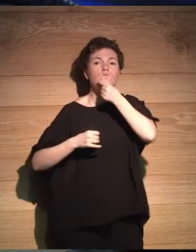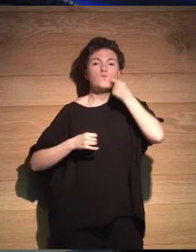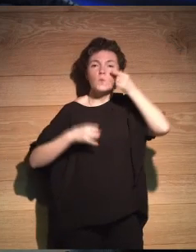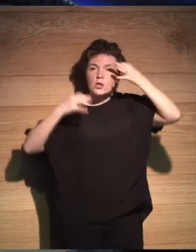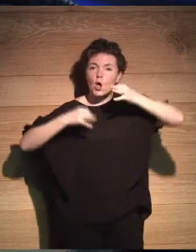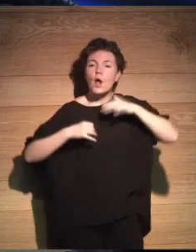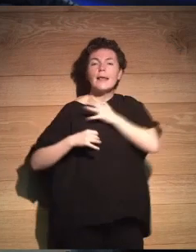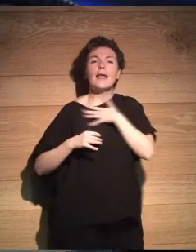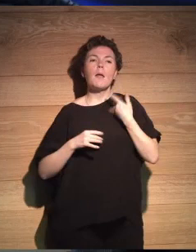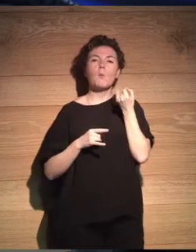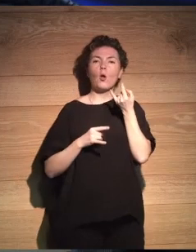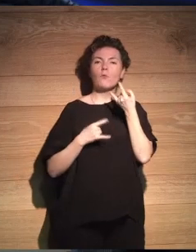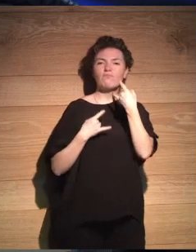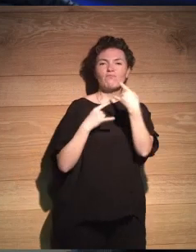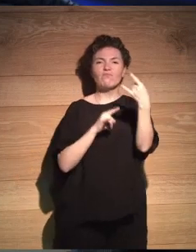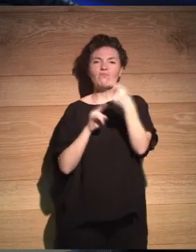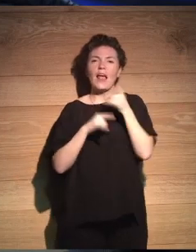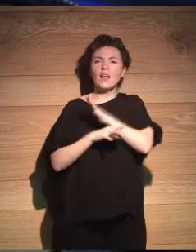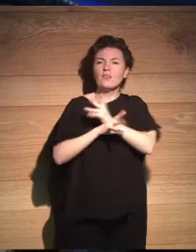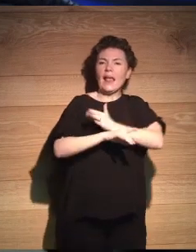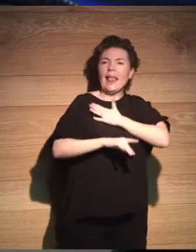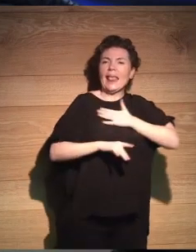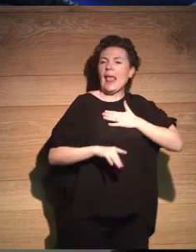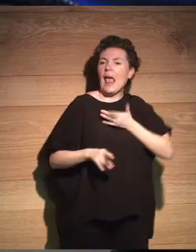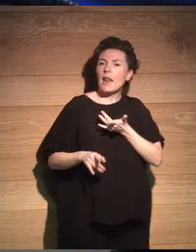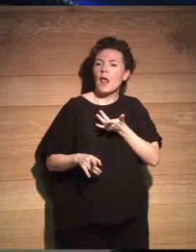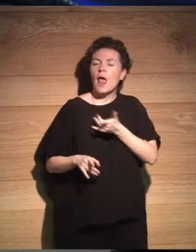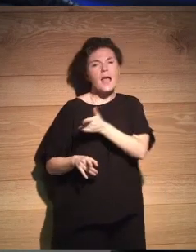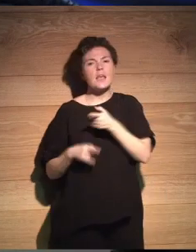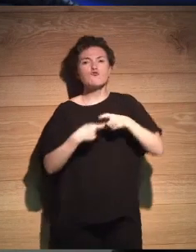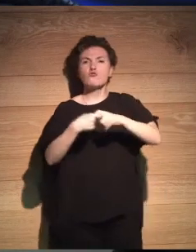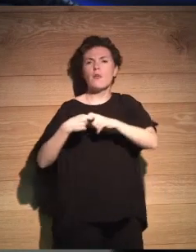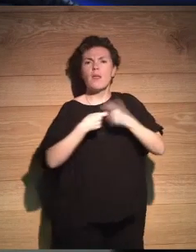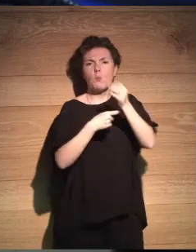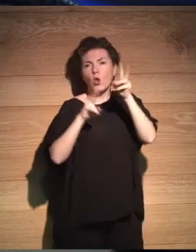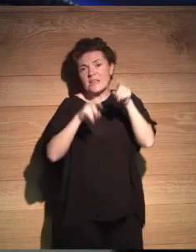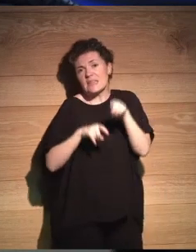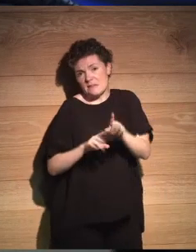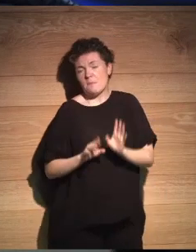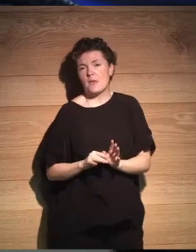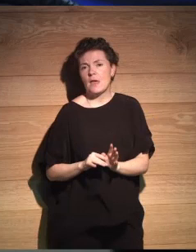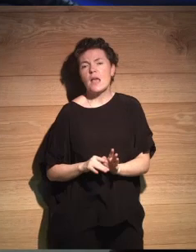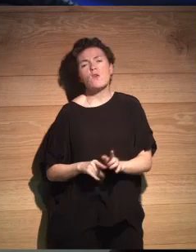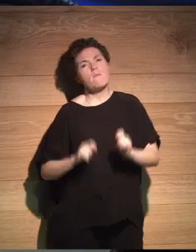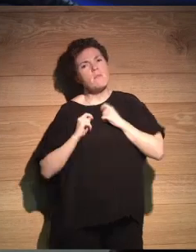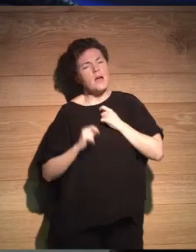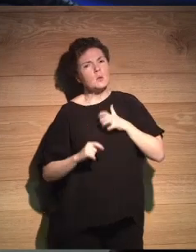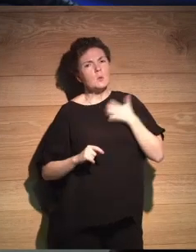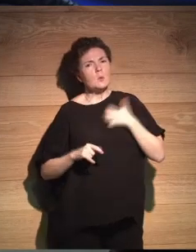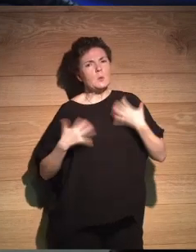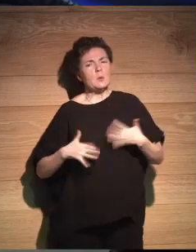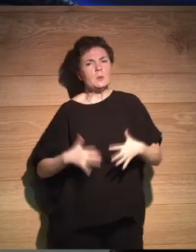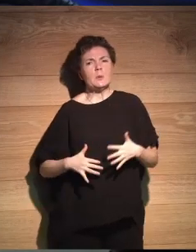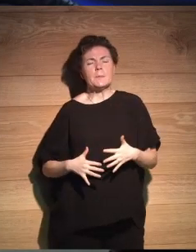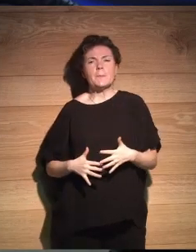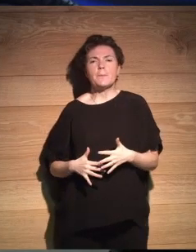labios, quieran coquetear y quieran follar. Y ella es muy poco solidaria con eso. Y me cruje todavía